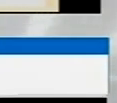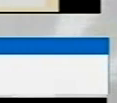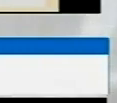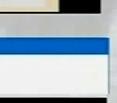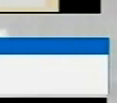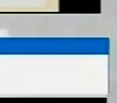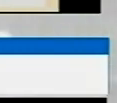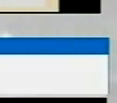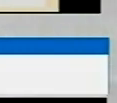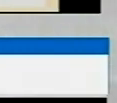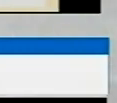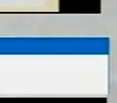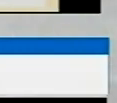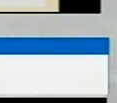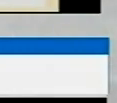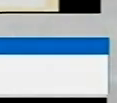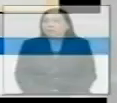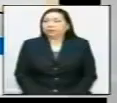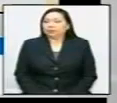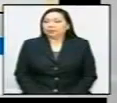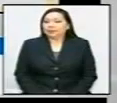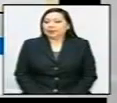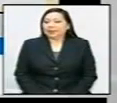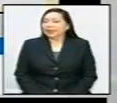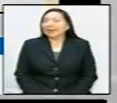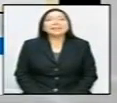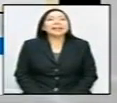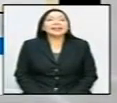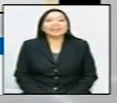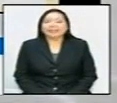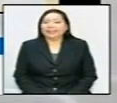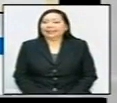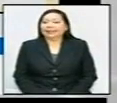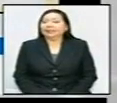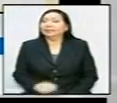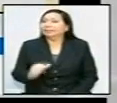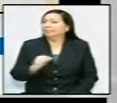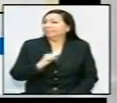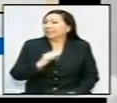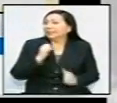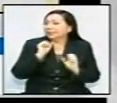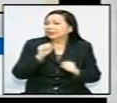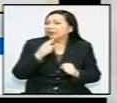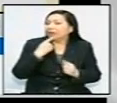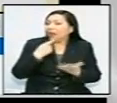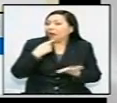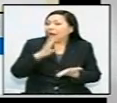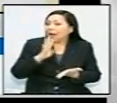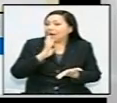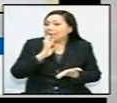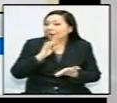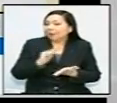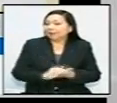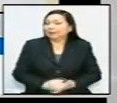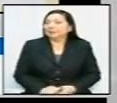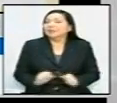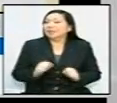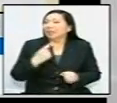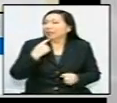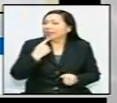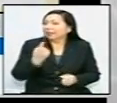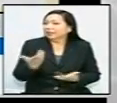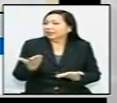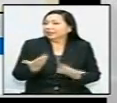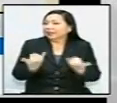esa dirección. ¿Me habrán dejado en ese número de departamento? Quisiera ver yo en sus declaraciones si